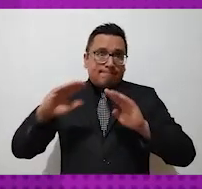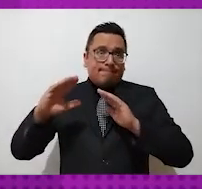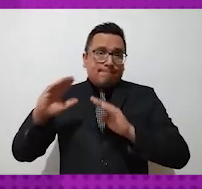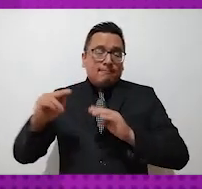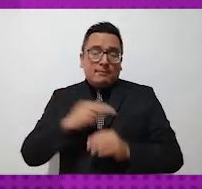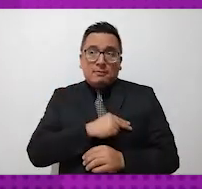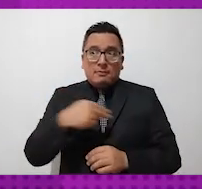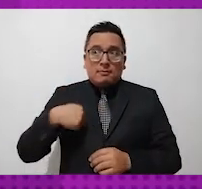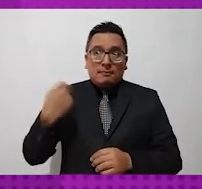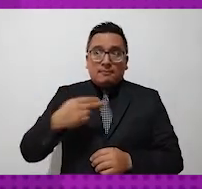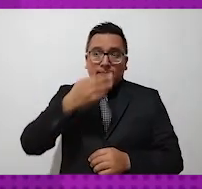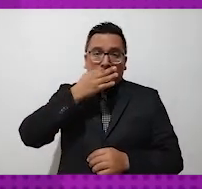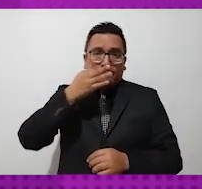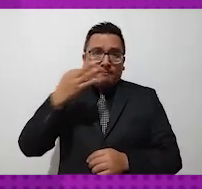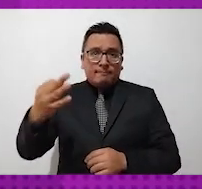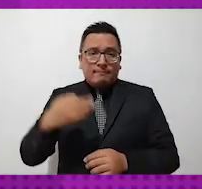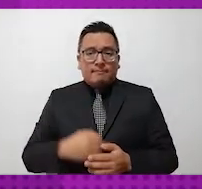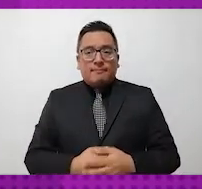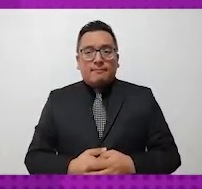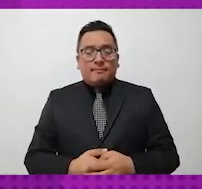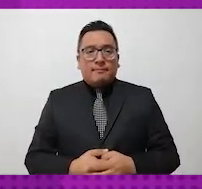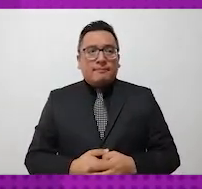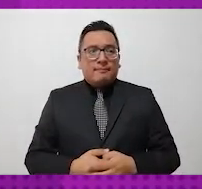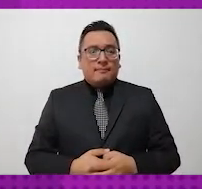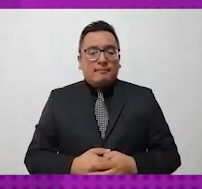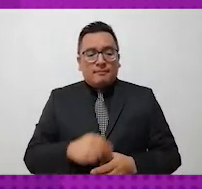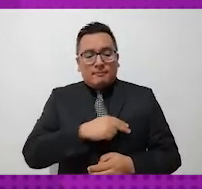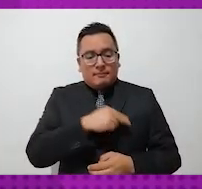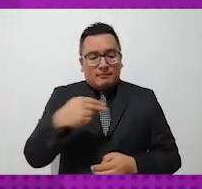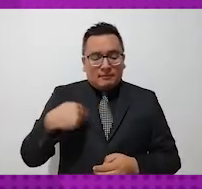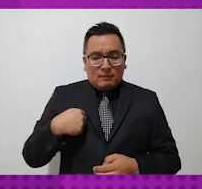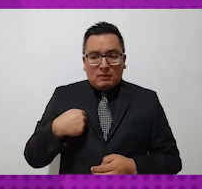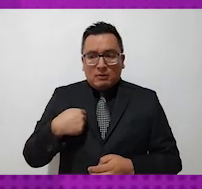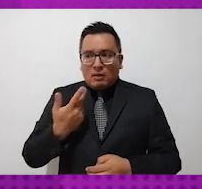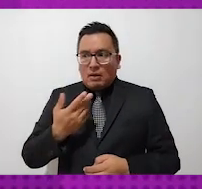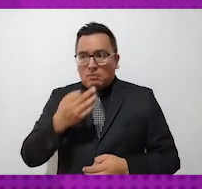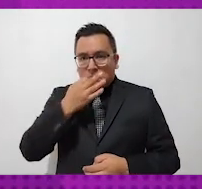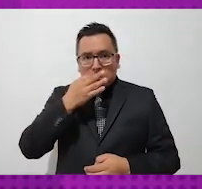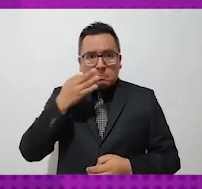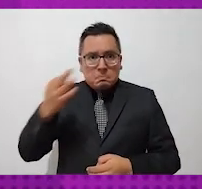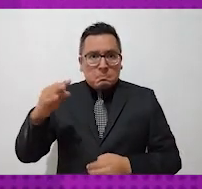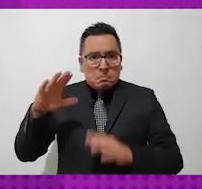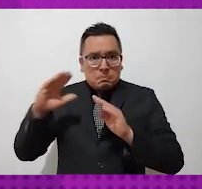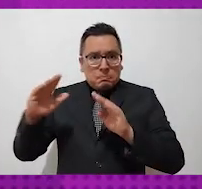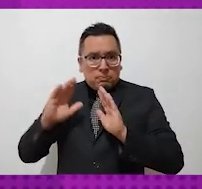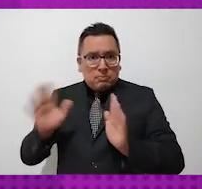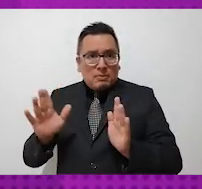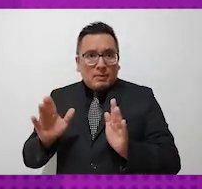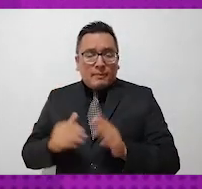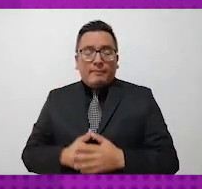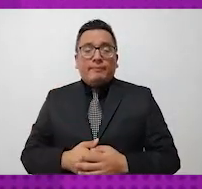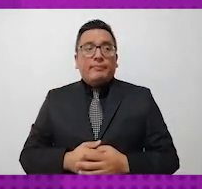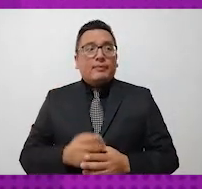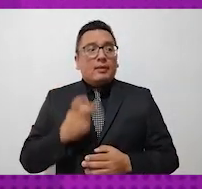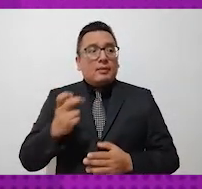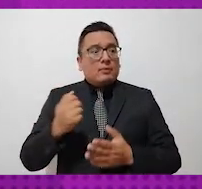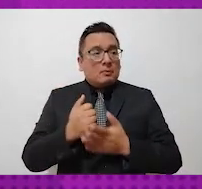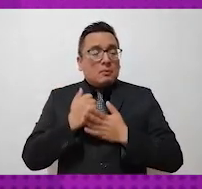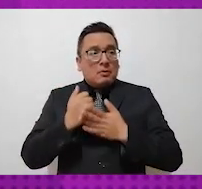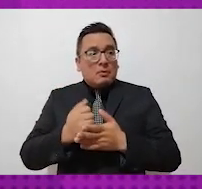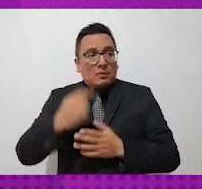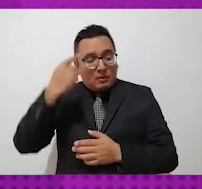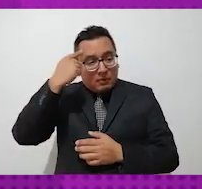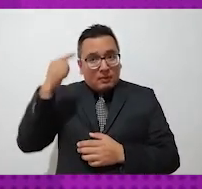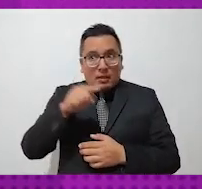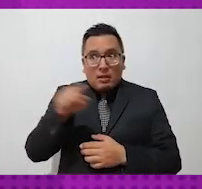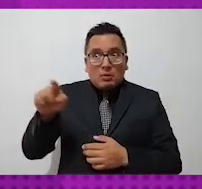que informar. En la manera en que se informa y capacita a los servidores públicos, se previene que